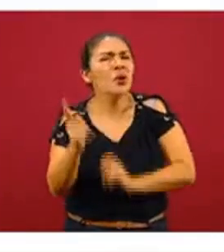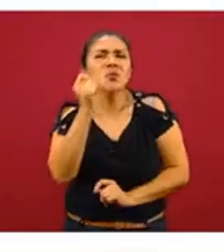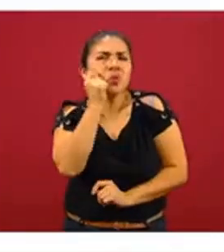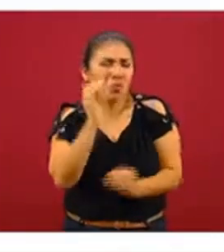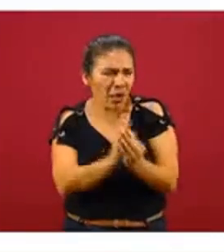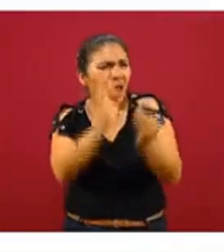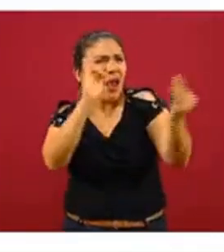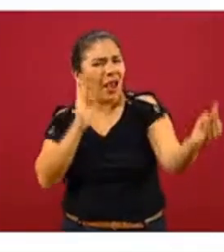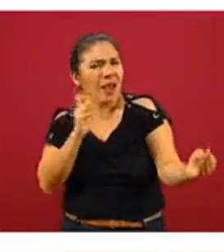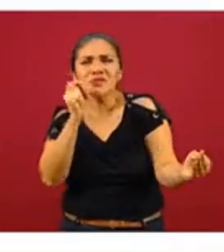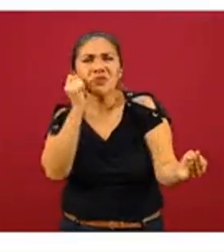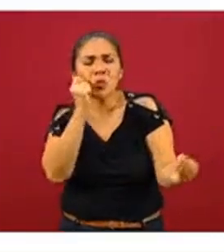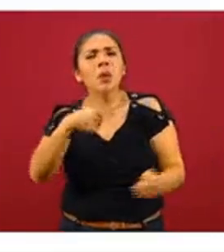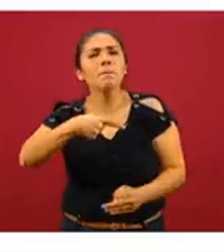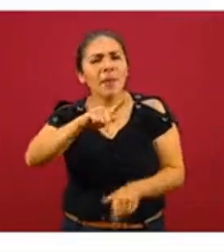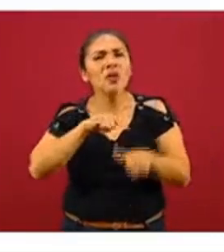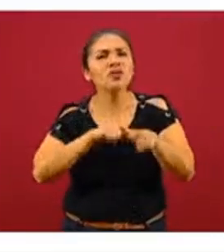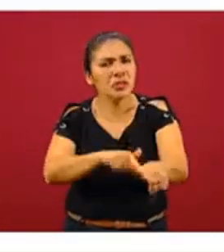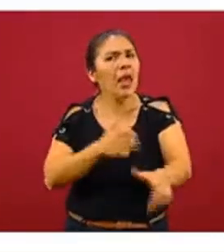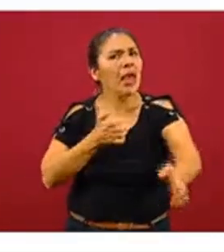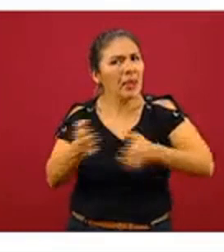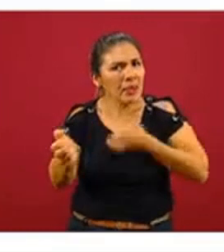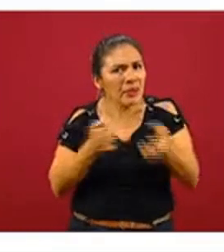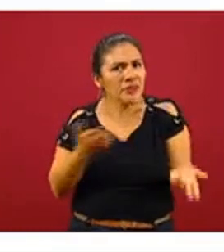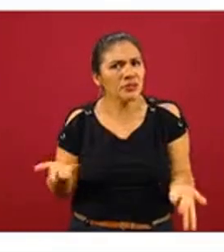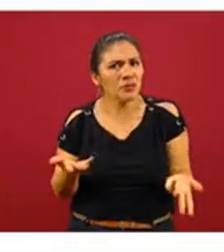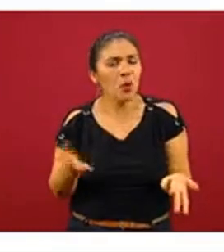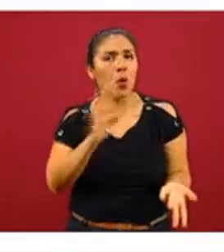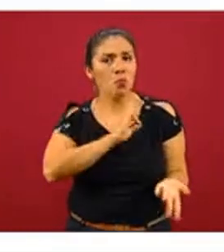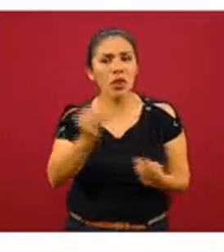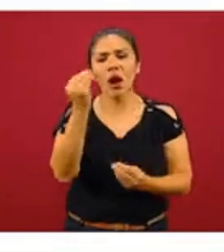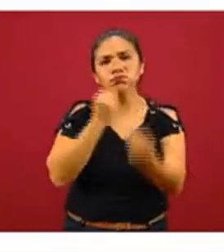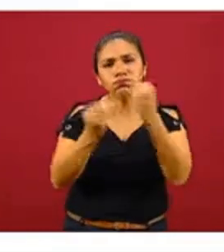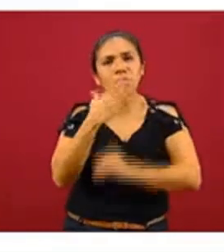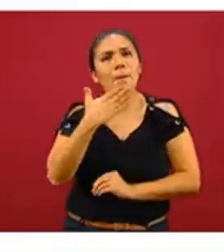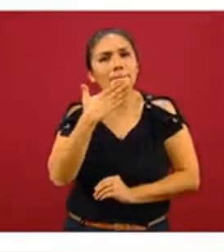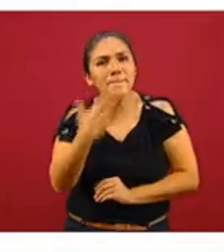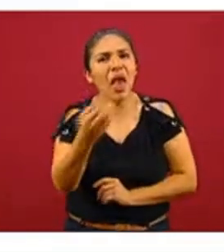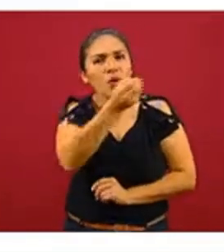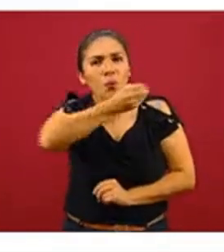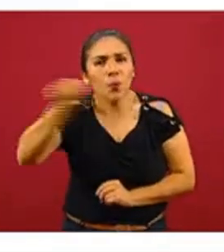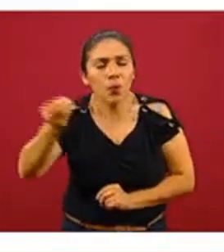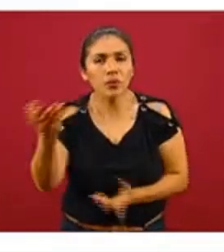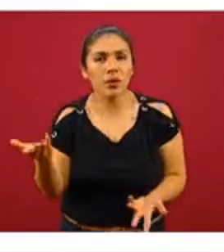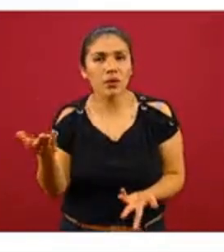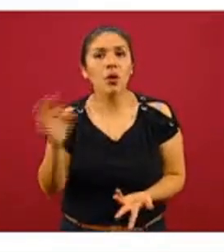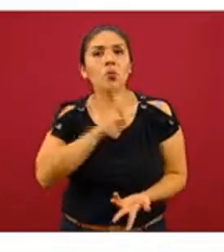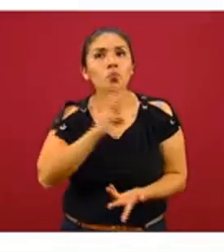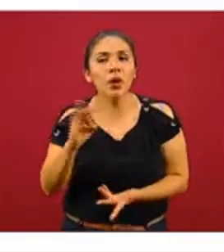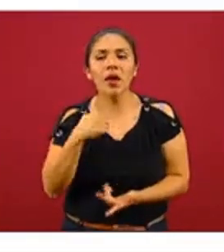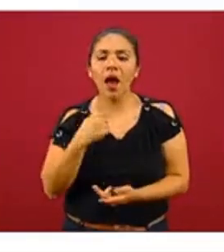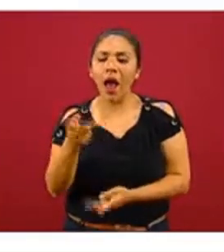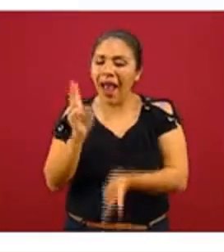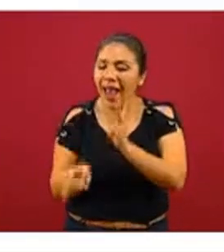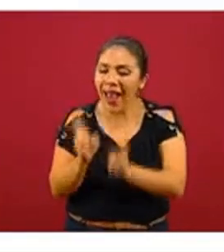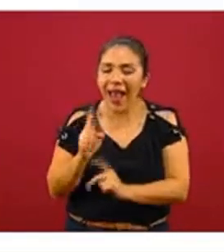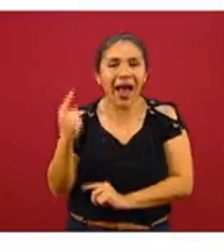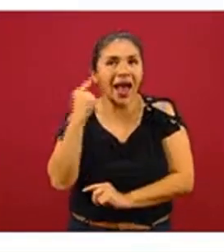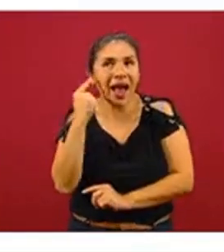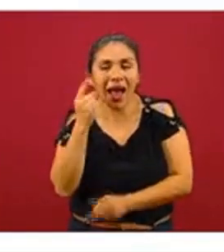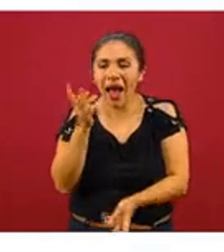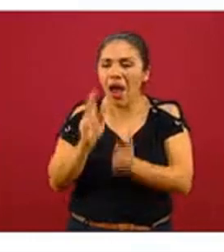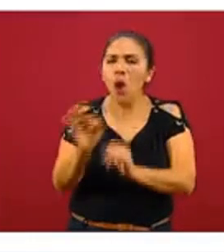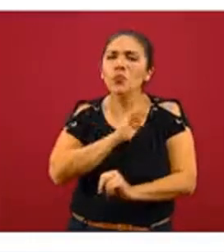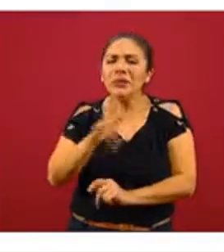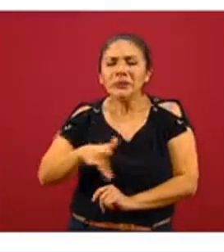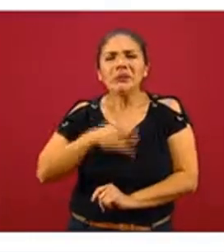distanciamiento físico, puedan hacer ejercicio, puedan alimentarse correctamente, podamos escucharlos, podamos consolarlos